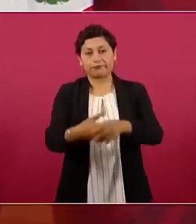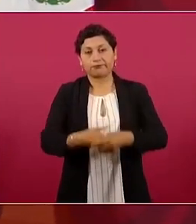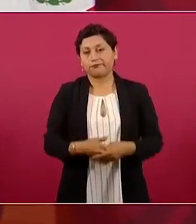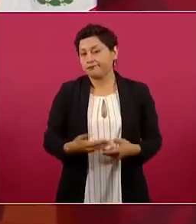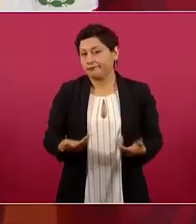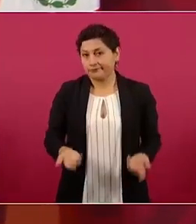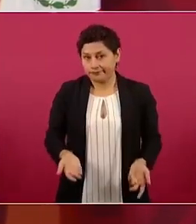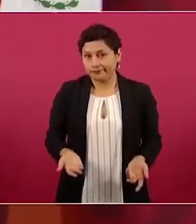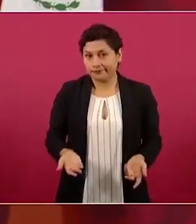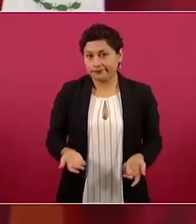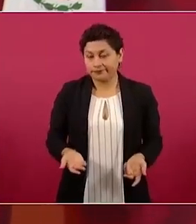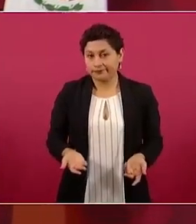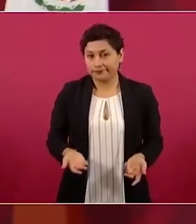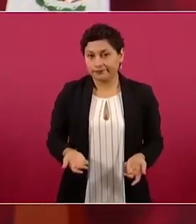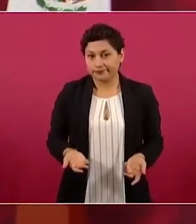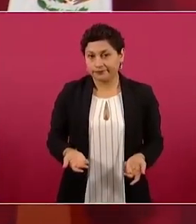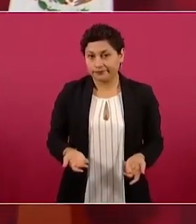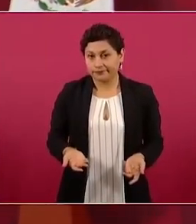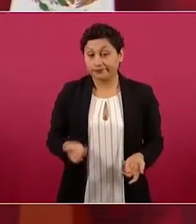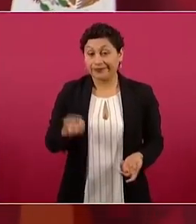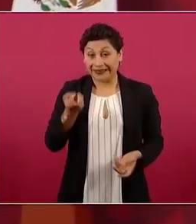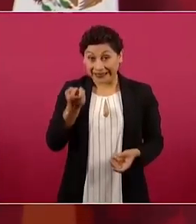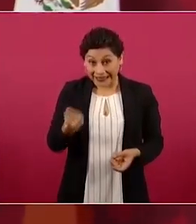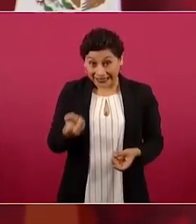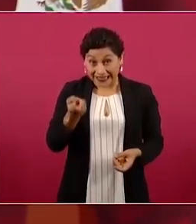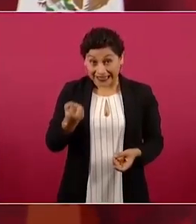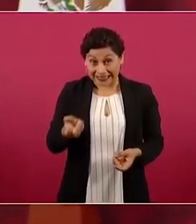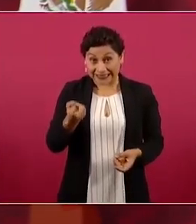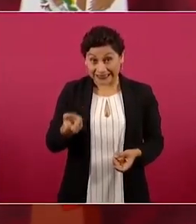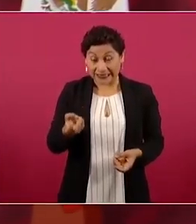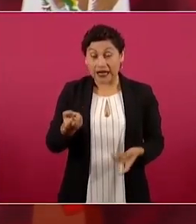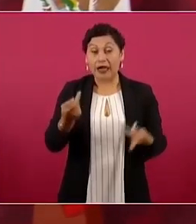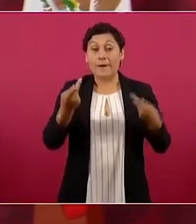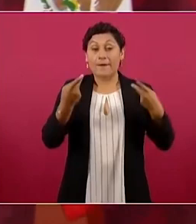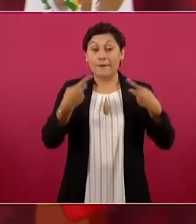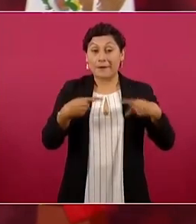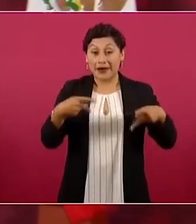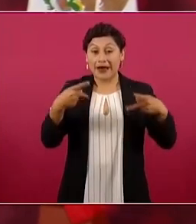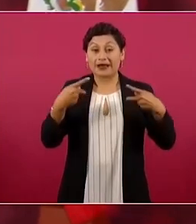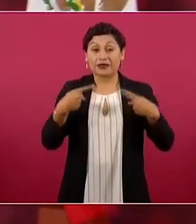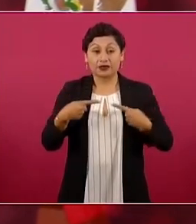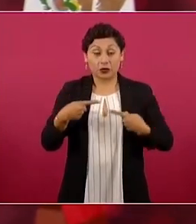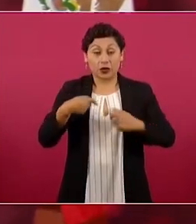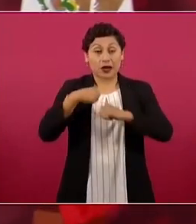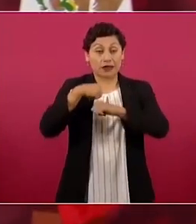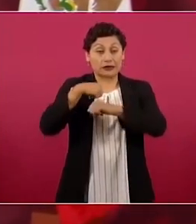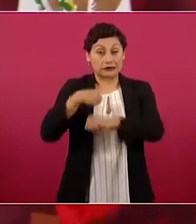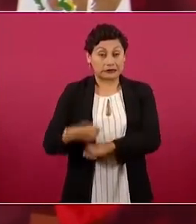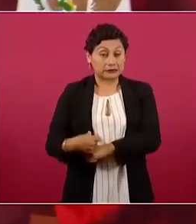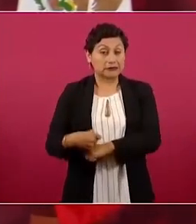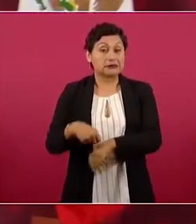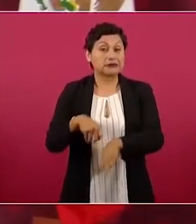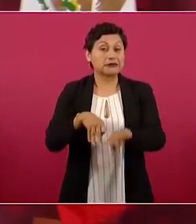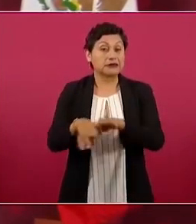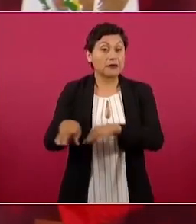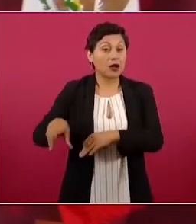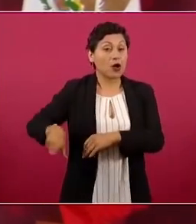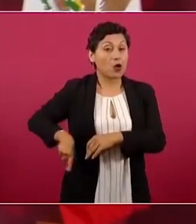De ahí intervinieron también funcionarios públicos. En el informe se habla